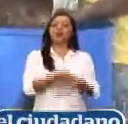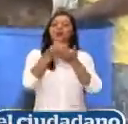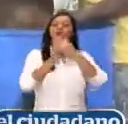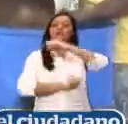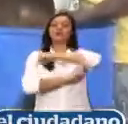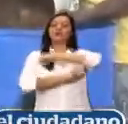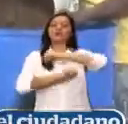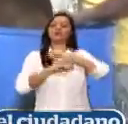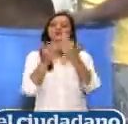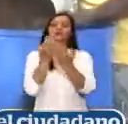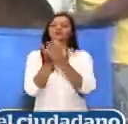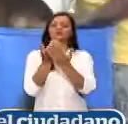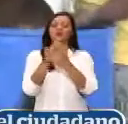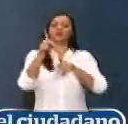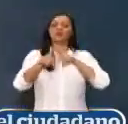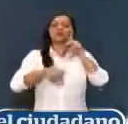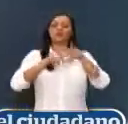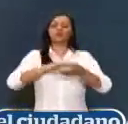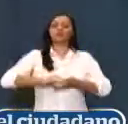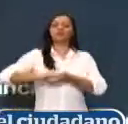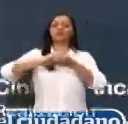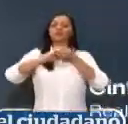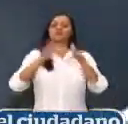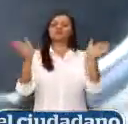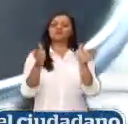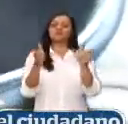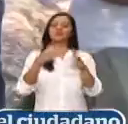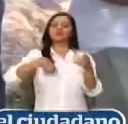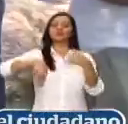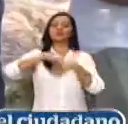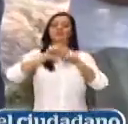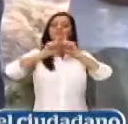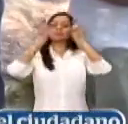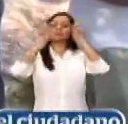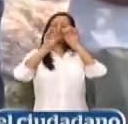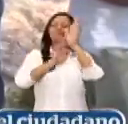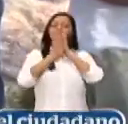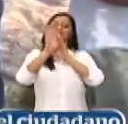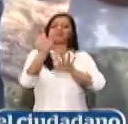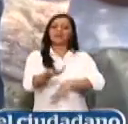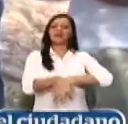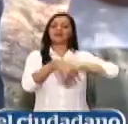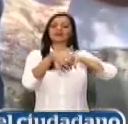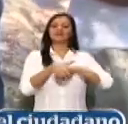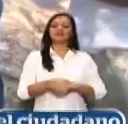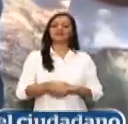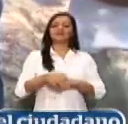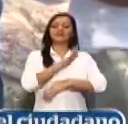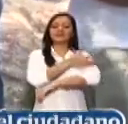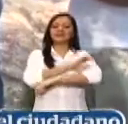la economía popular y solidaria de los pequeños productores agrícolas de la provincia de santa elena